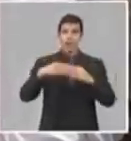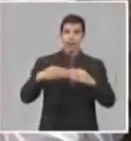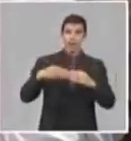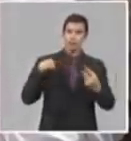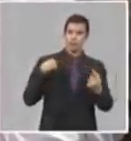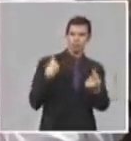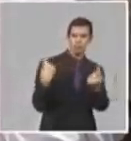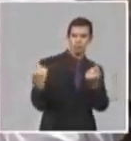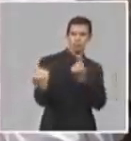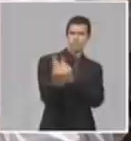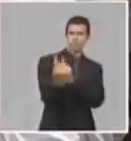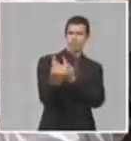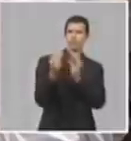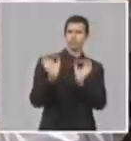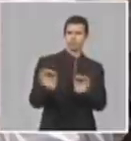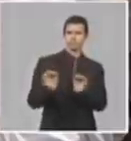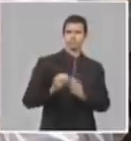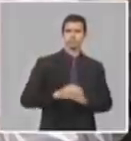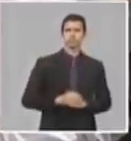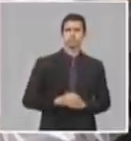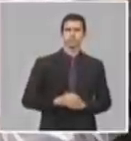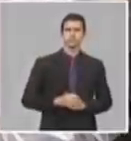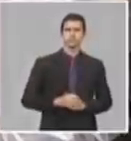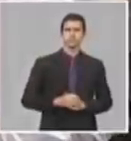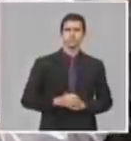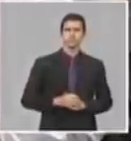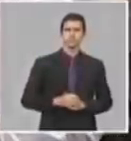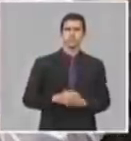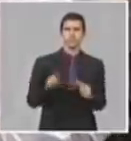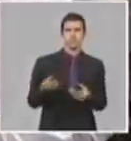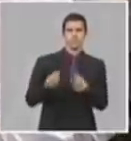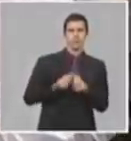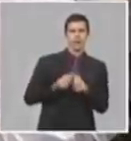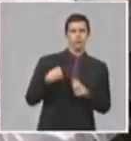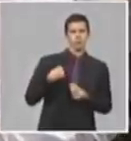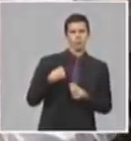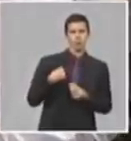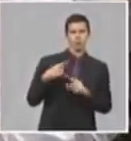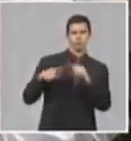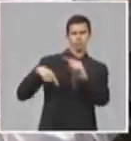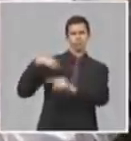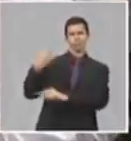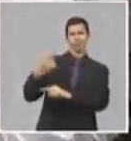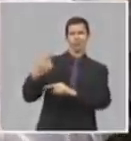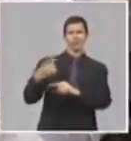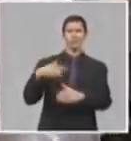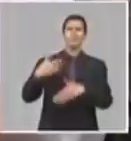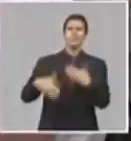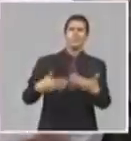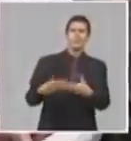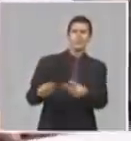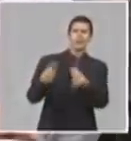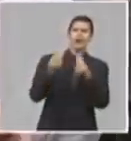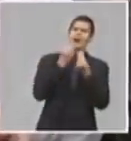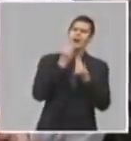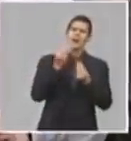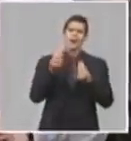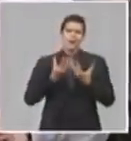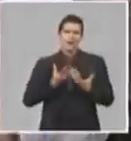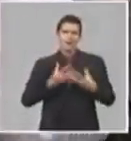bloqueo económico de los Estados Unidos, económico y comercial, y el legal bloqueo que tienen contra